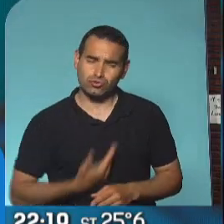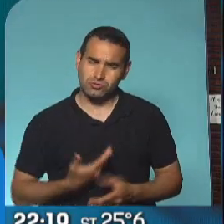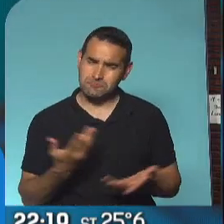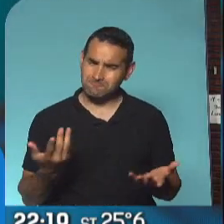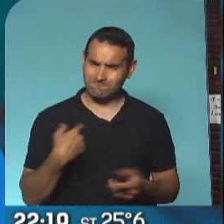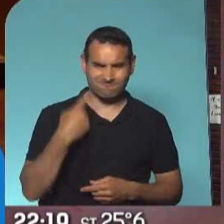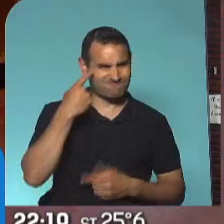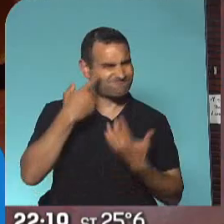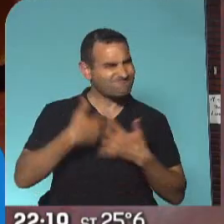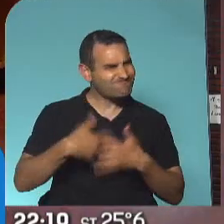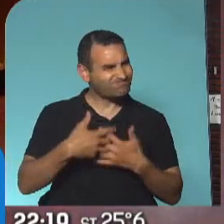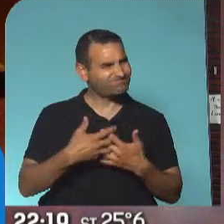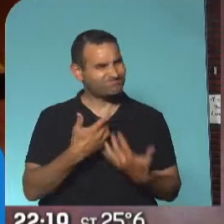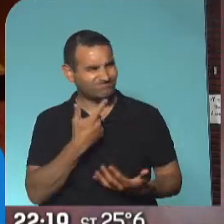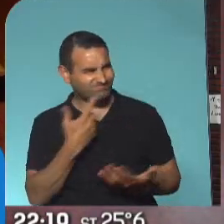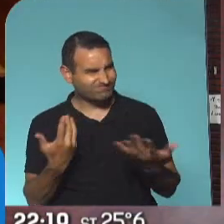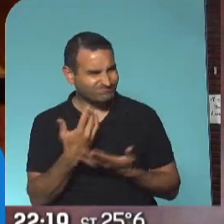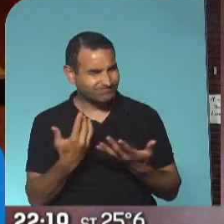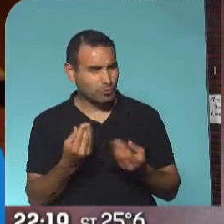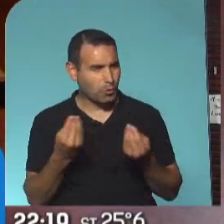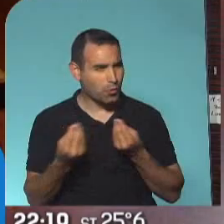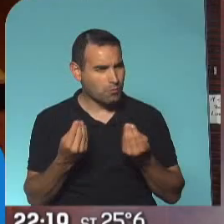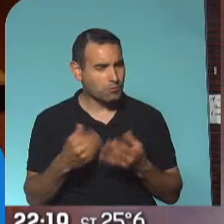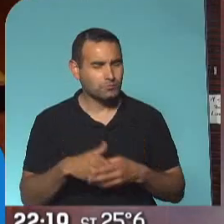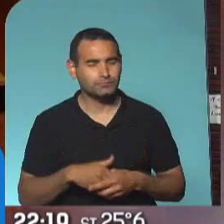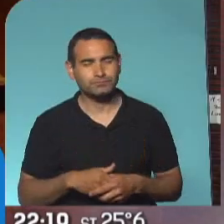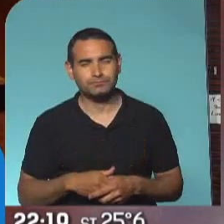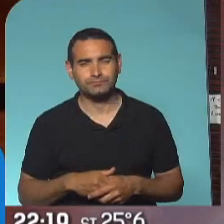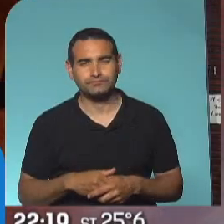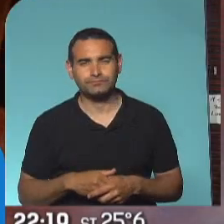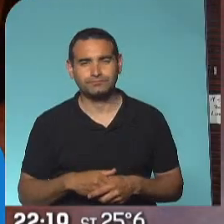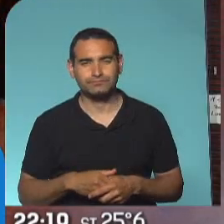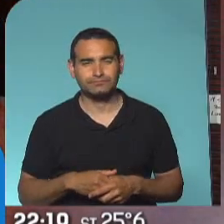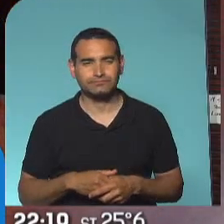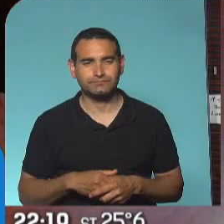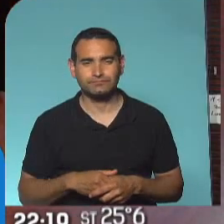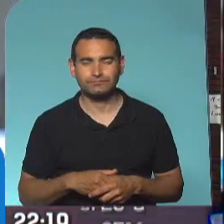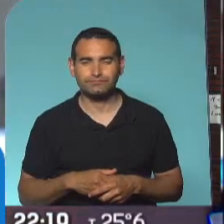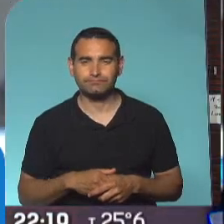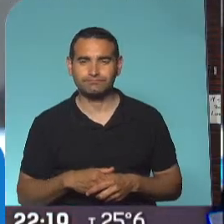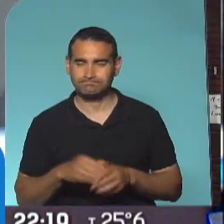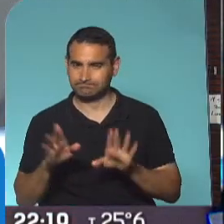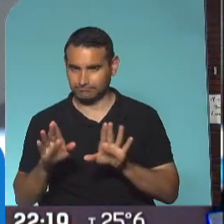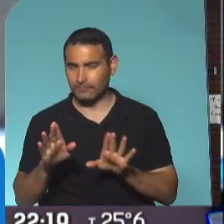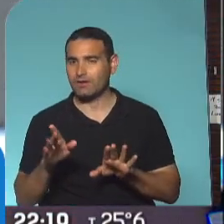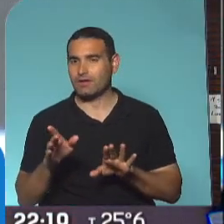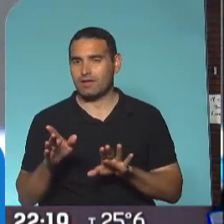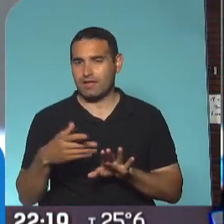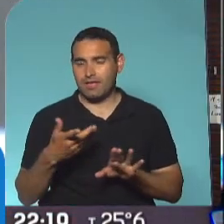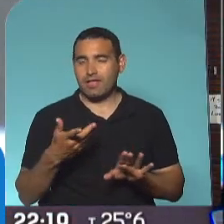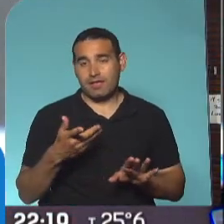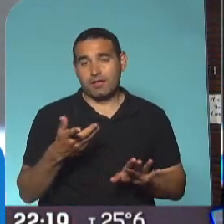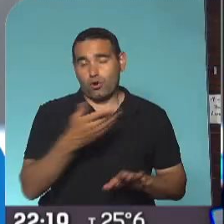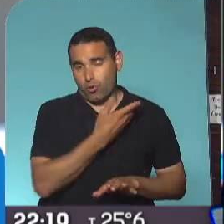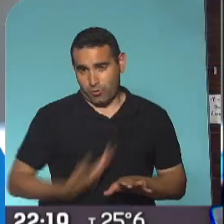invita a pensar la cuestión del factor externo. Y independientemente de la voluntad democrática